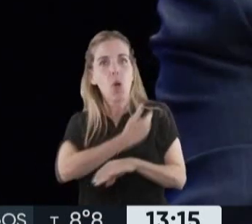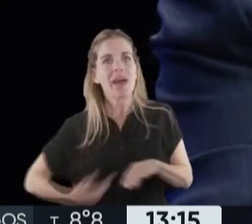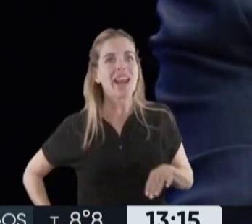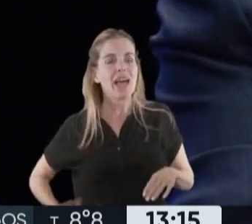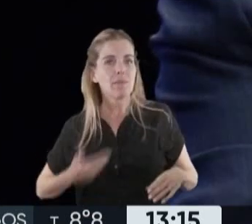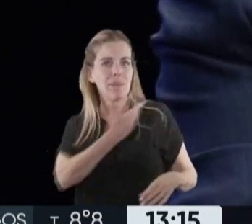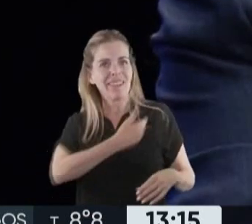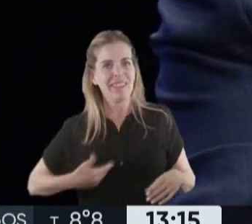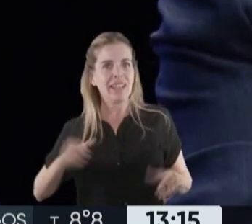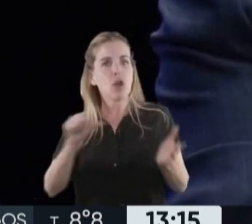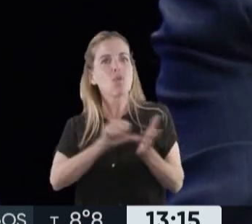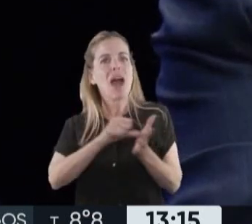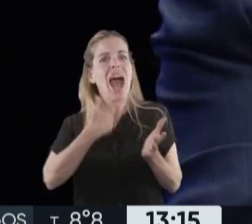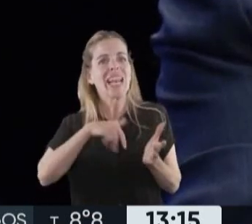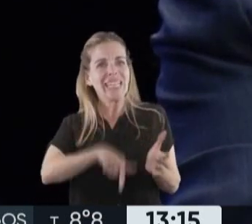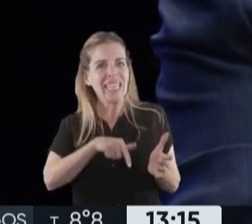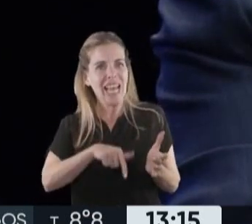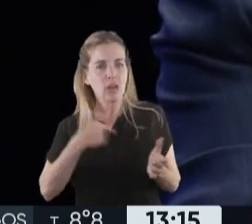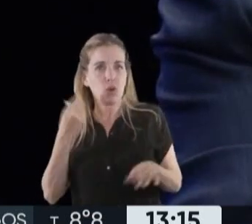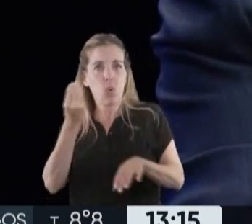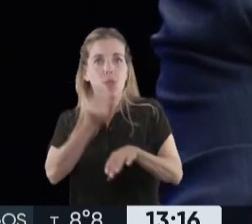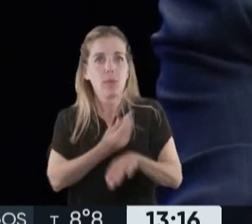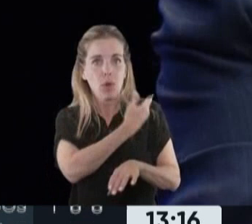país destruido como el que recibimos.